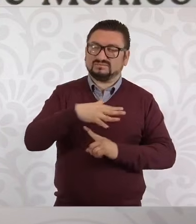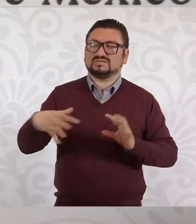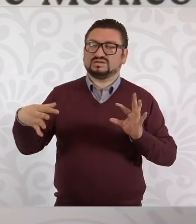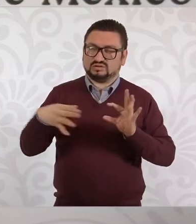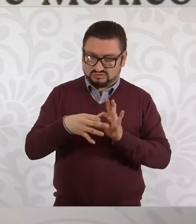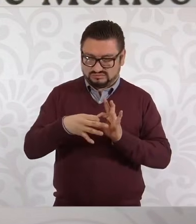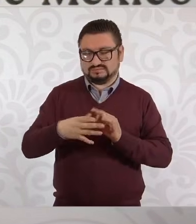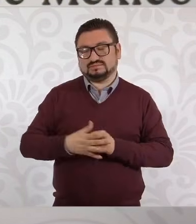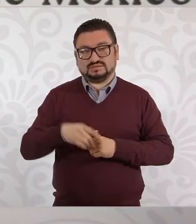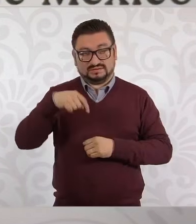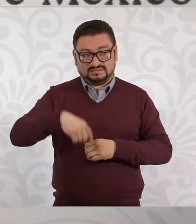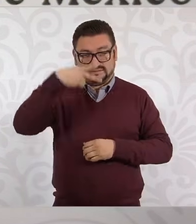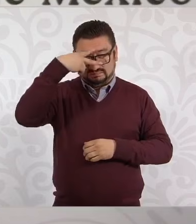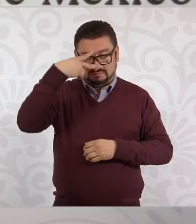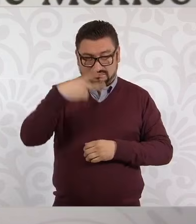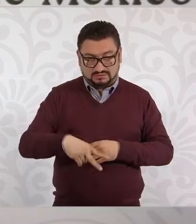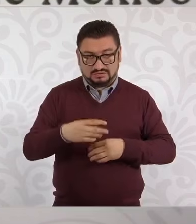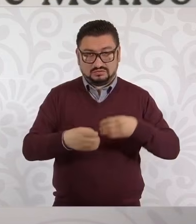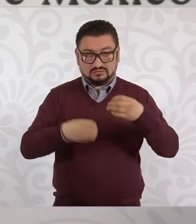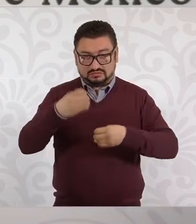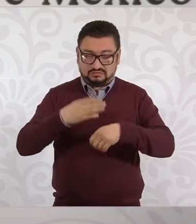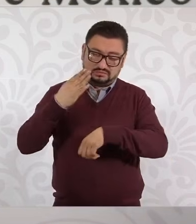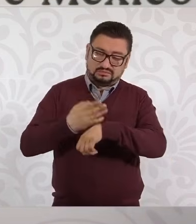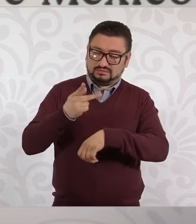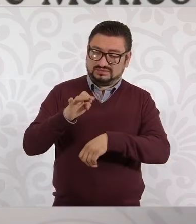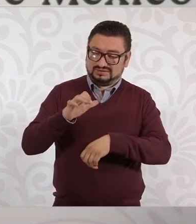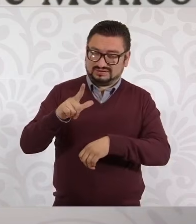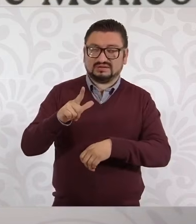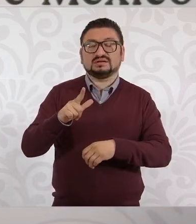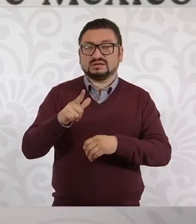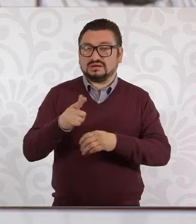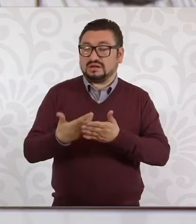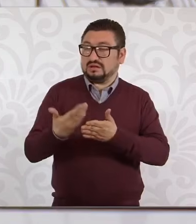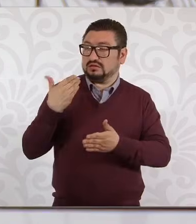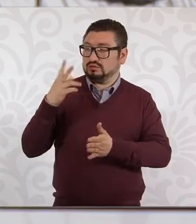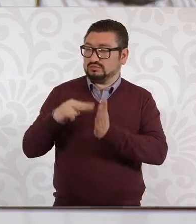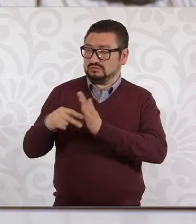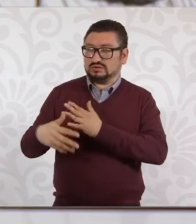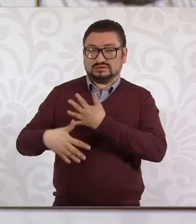México tiene un nuevo sistema penal acusatorio desde el 2015.